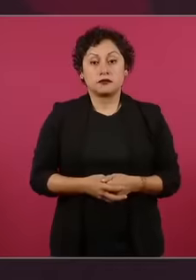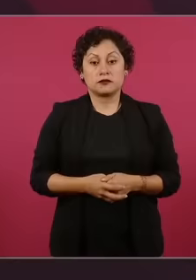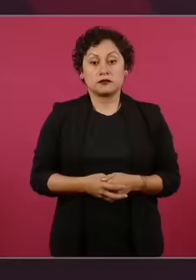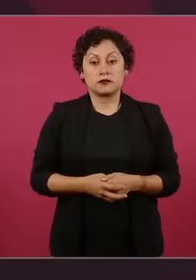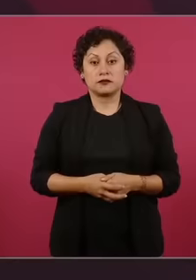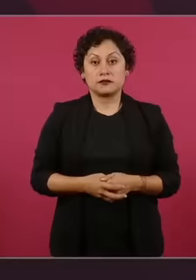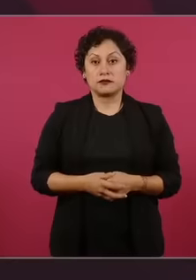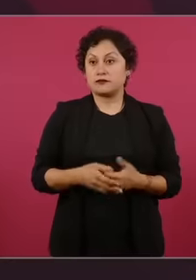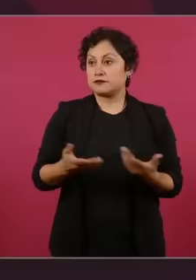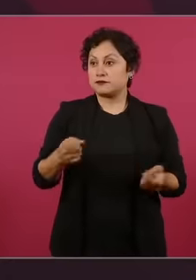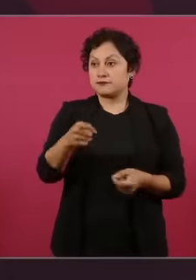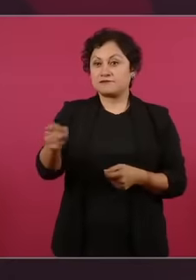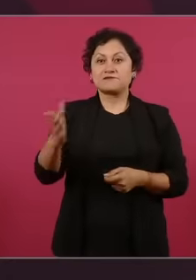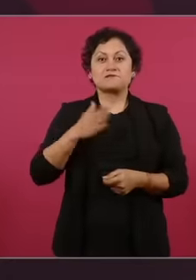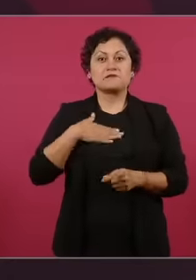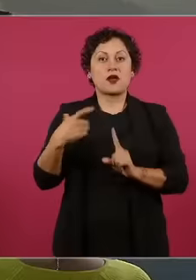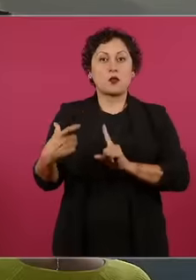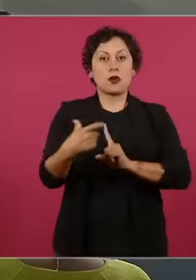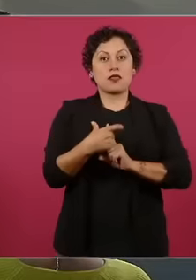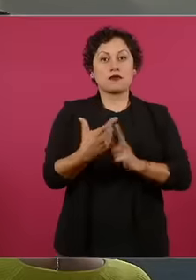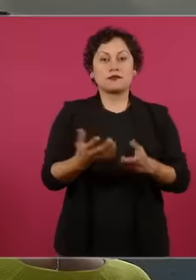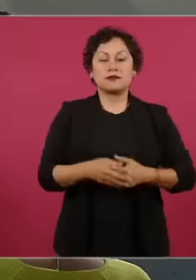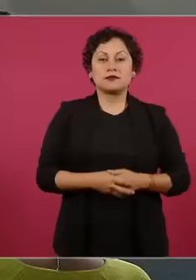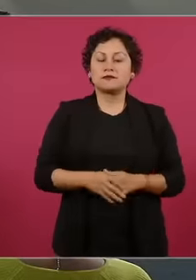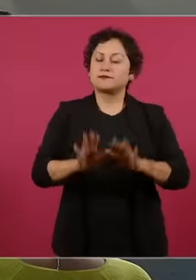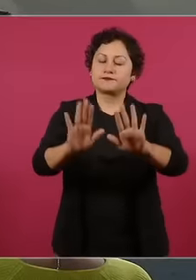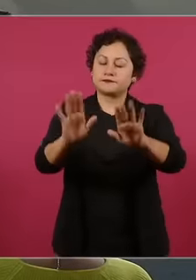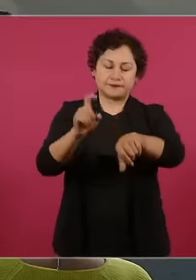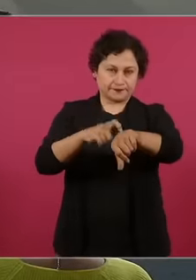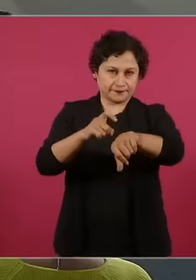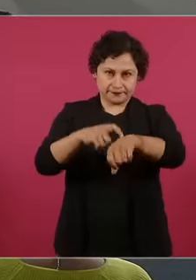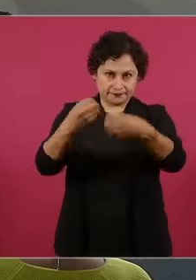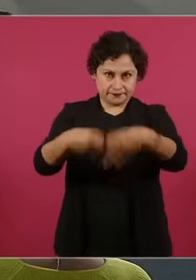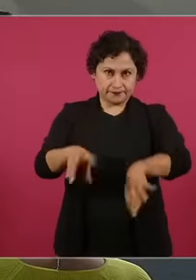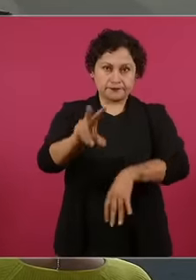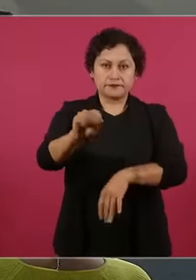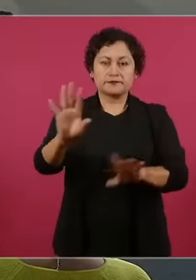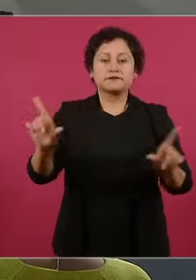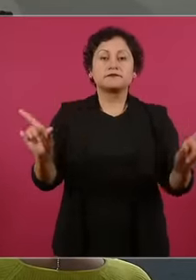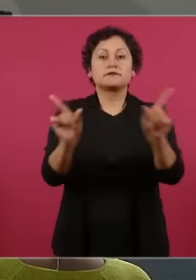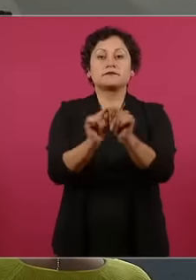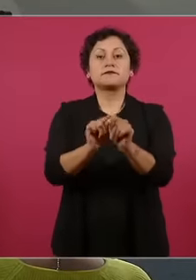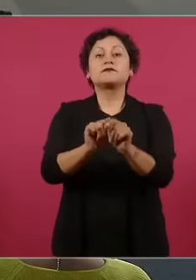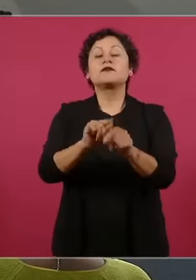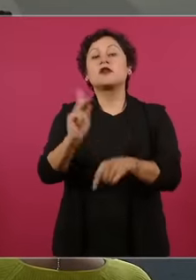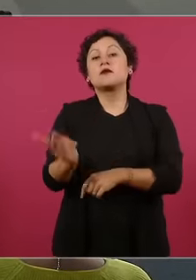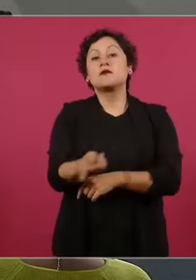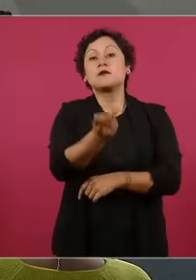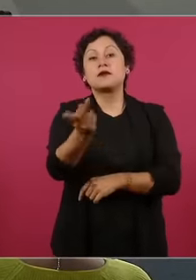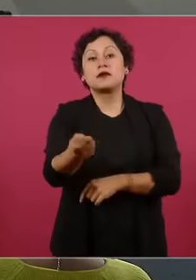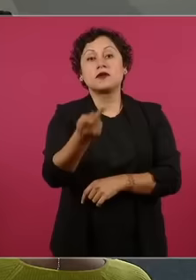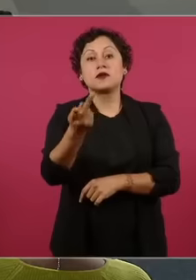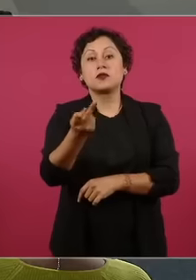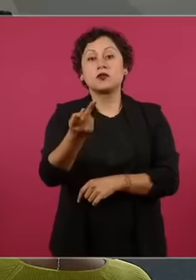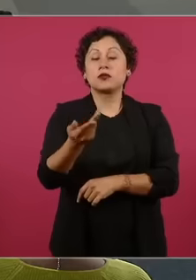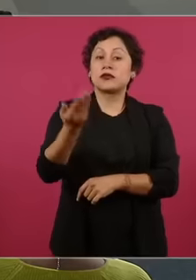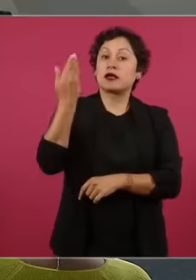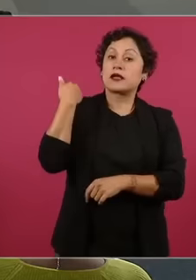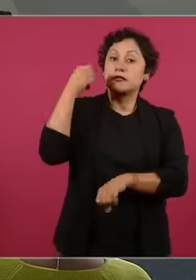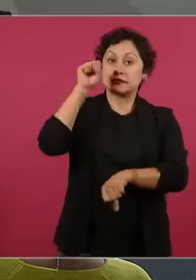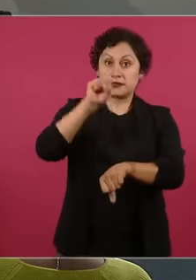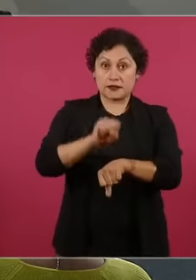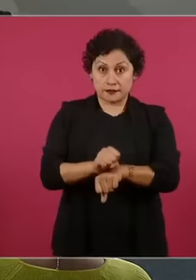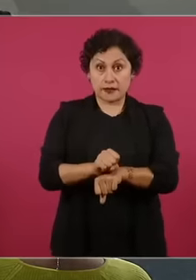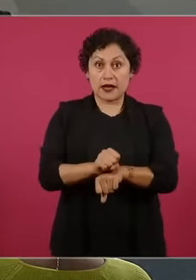cuestionan. Bueno, pero no perdamos más tiempo, para ser breve. La próxima pregunta es, la semana pasada